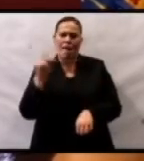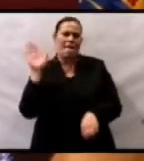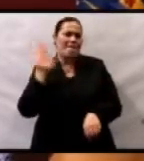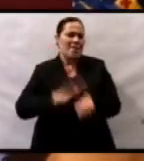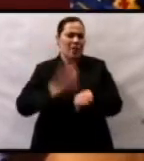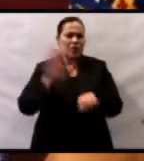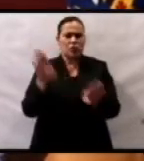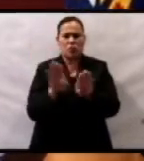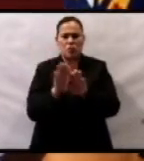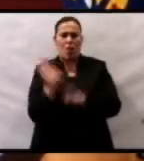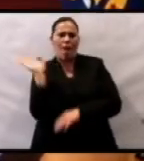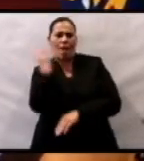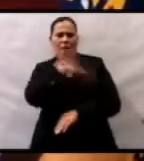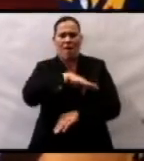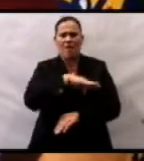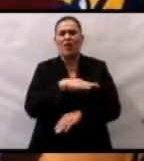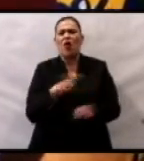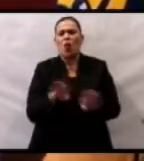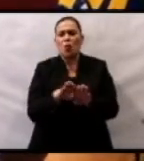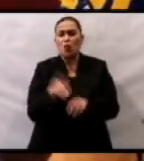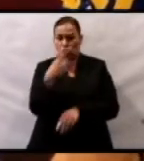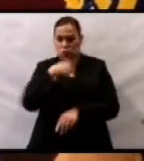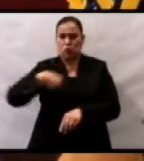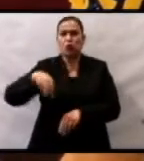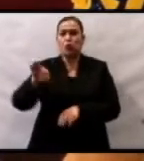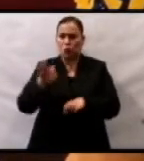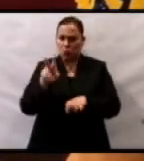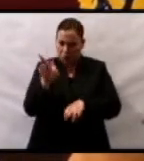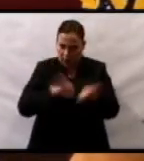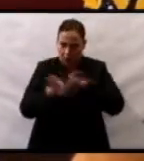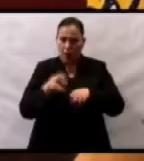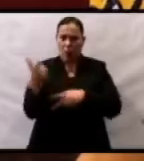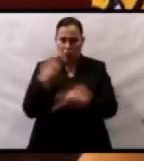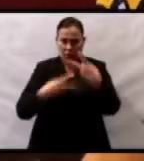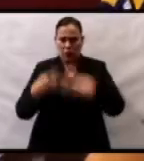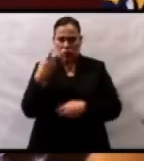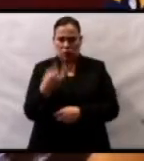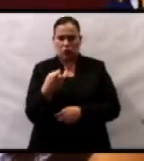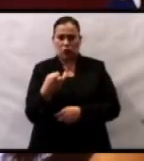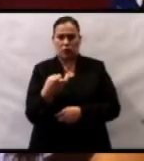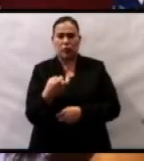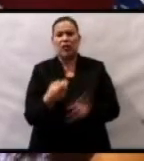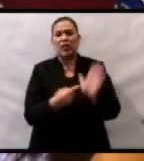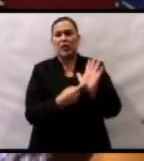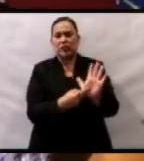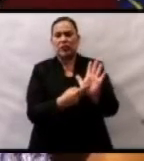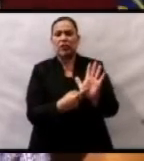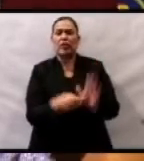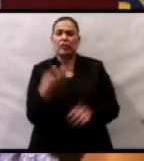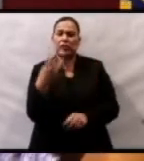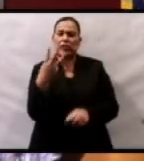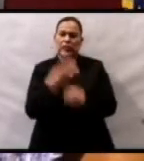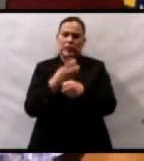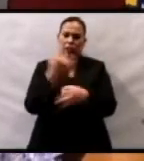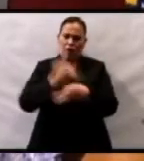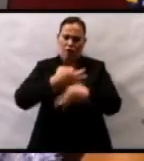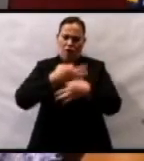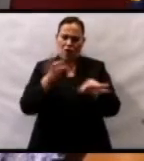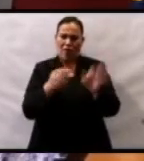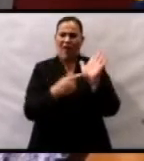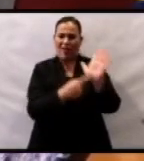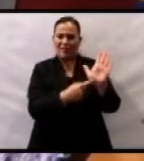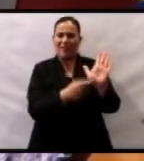el servicio, porque venimos a trabajar por Tepatitlán. El documento de mi tercer informe de gobierno es fruto de